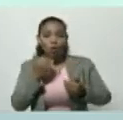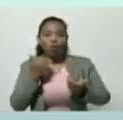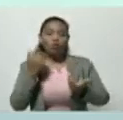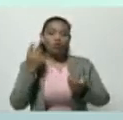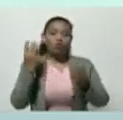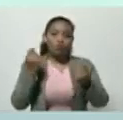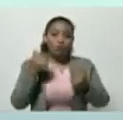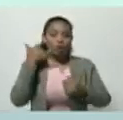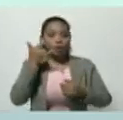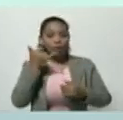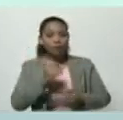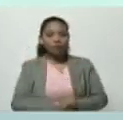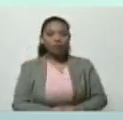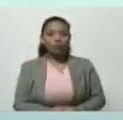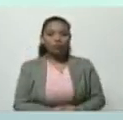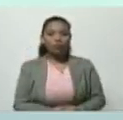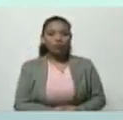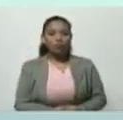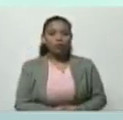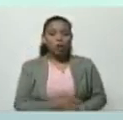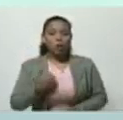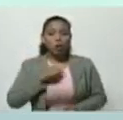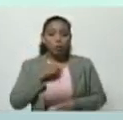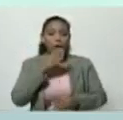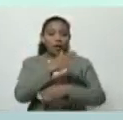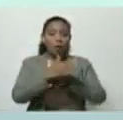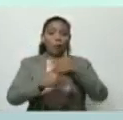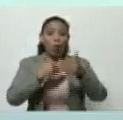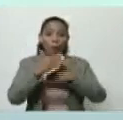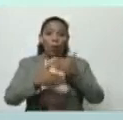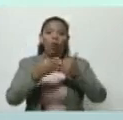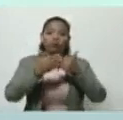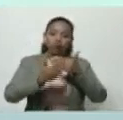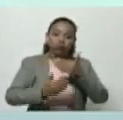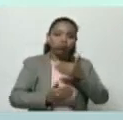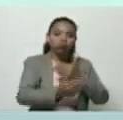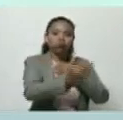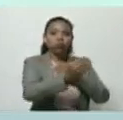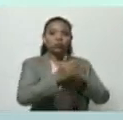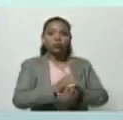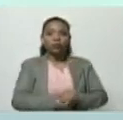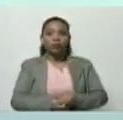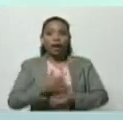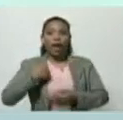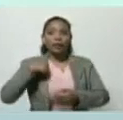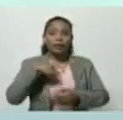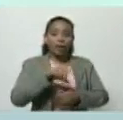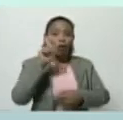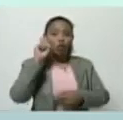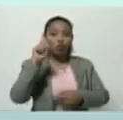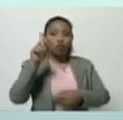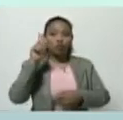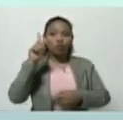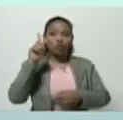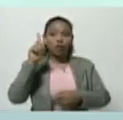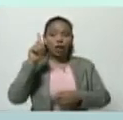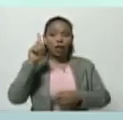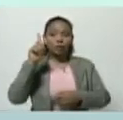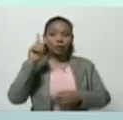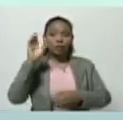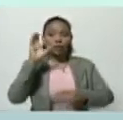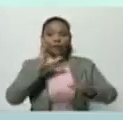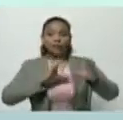ocasionalmente el número de teléfono. Hemos ido avanzando en tener en